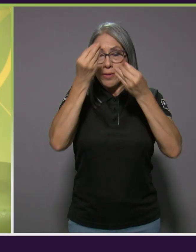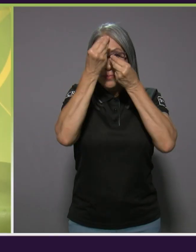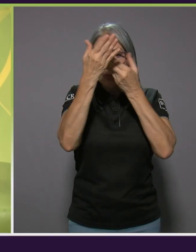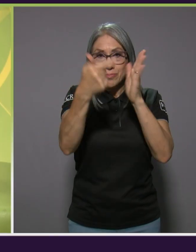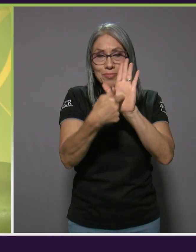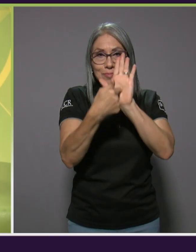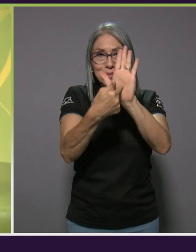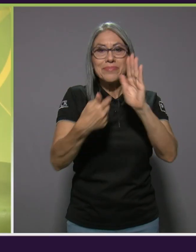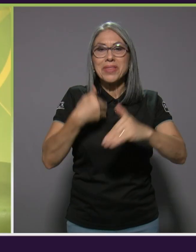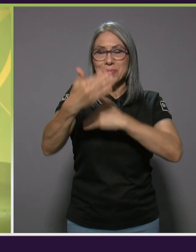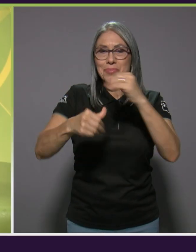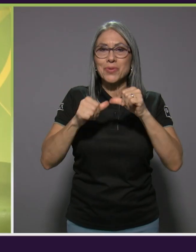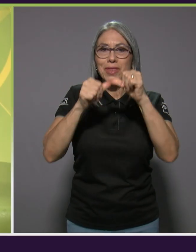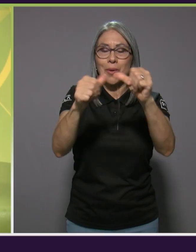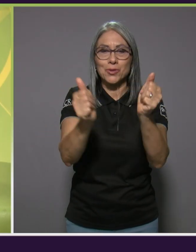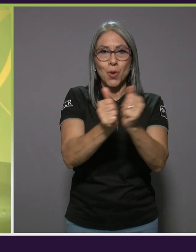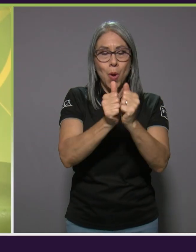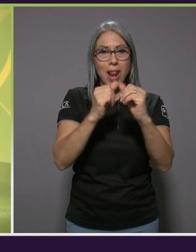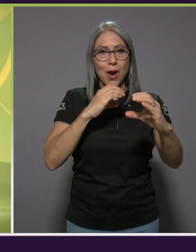con la conversación al volver.